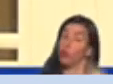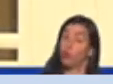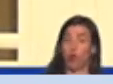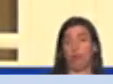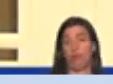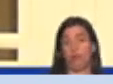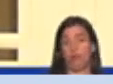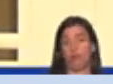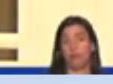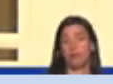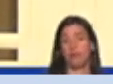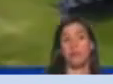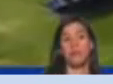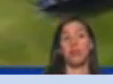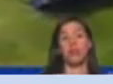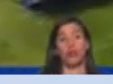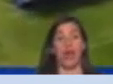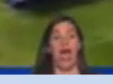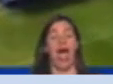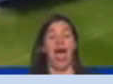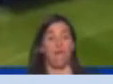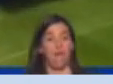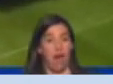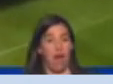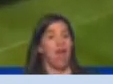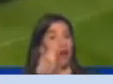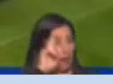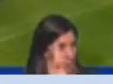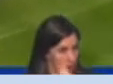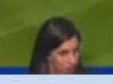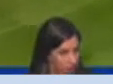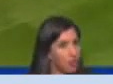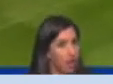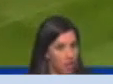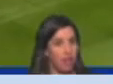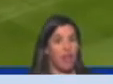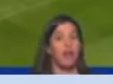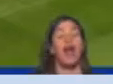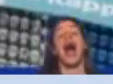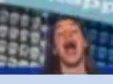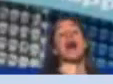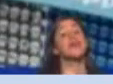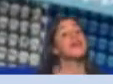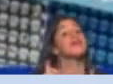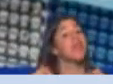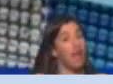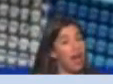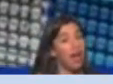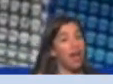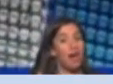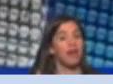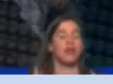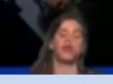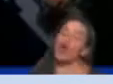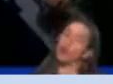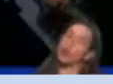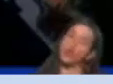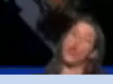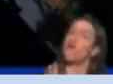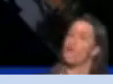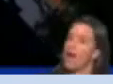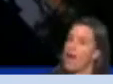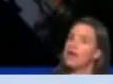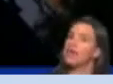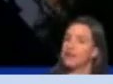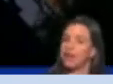AFA respetará lo dispuesto por la Justicia Federal, dice el comunicado, hasta tanto se resuelva la constitucionalidad